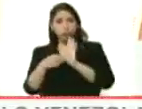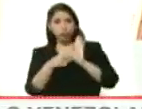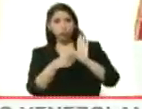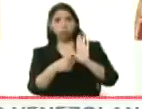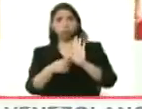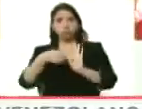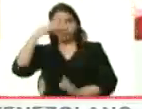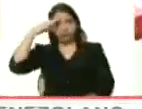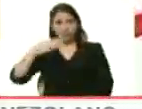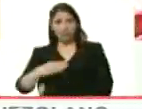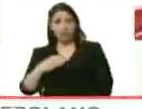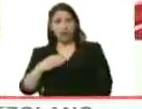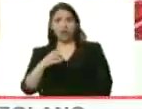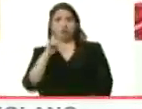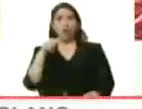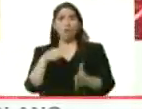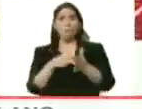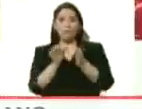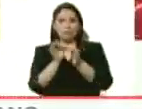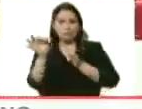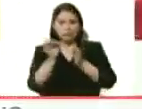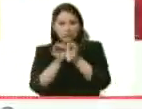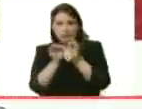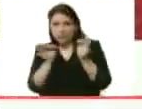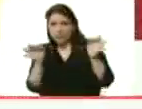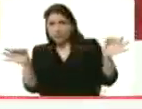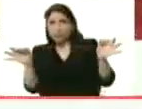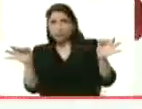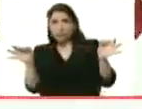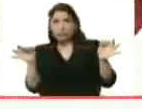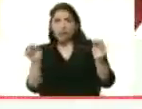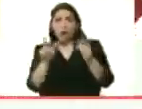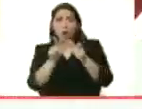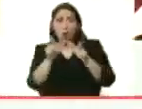de longitud y 900 de latitud, en su mayor